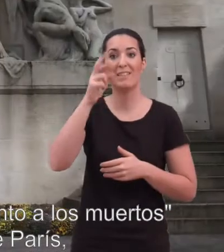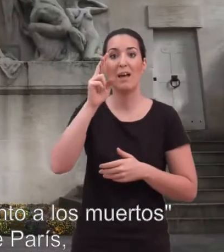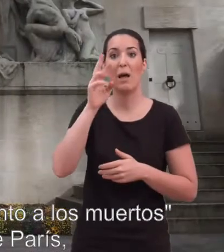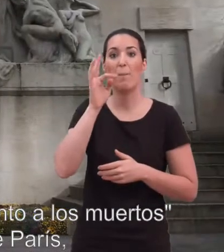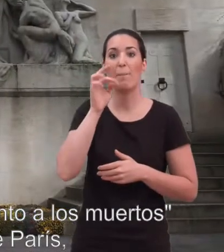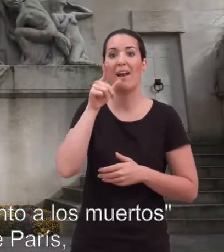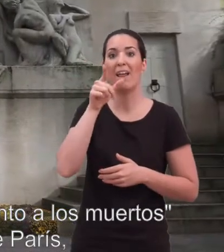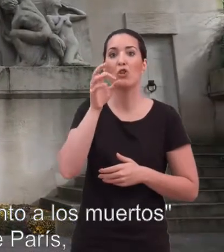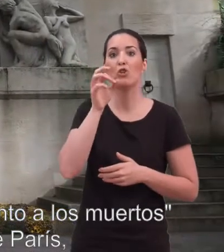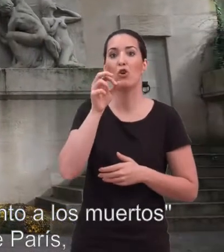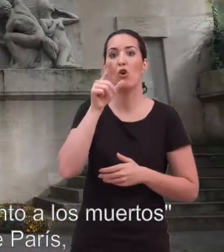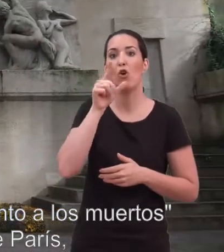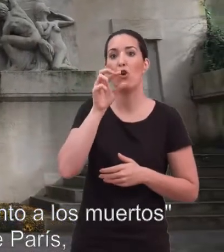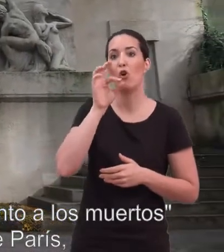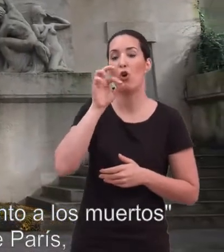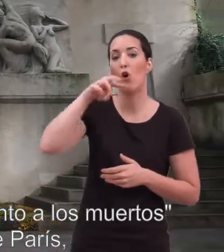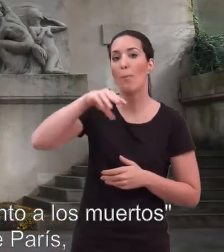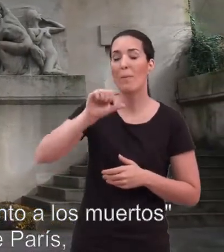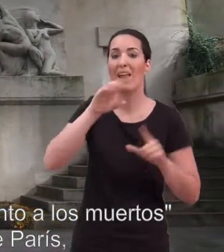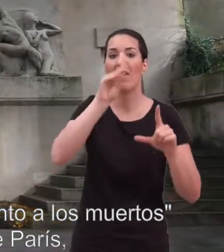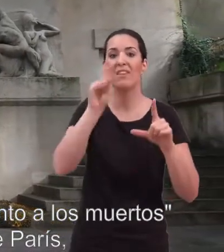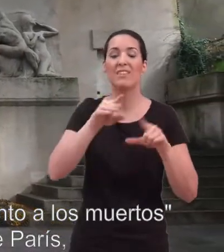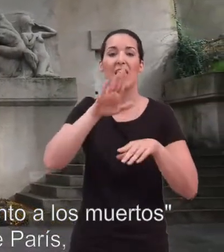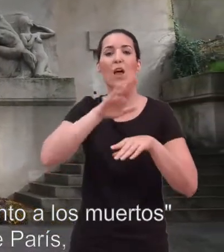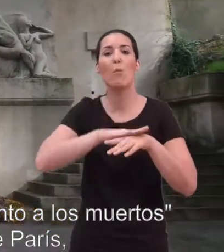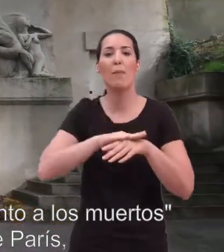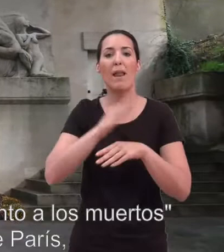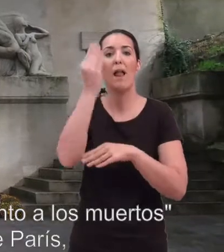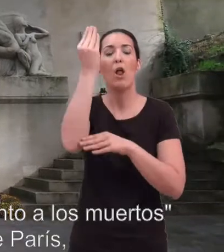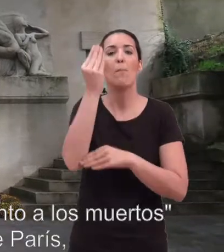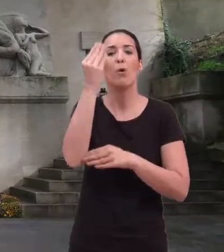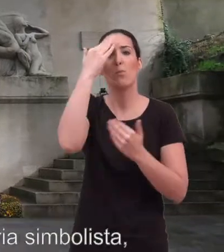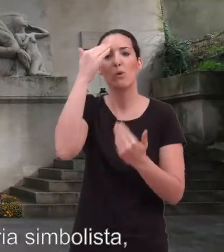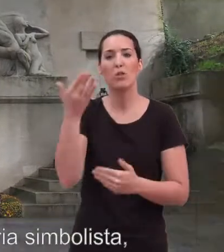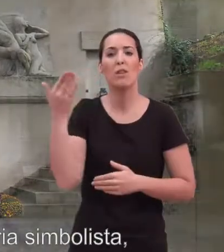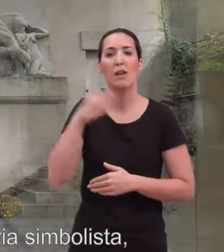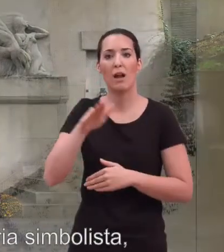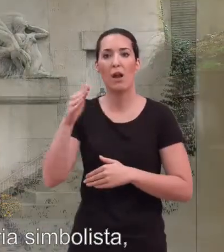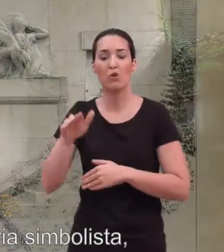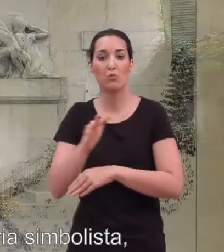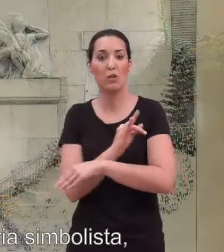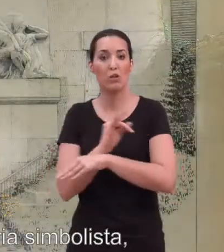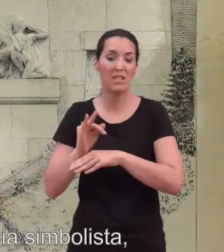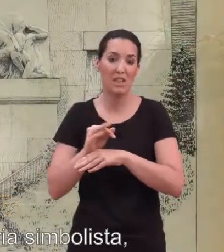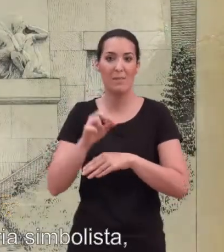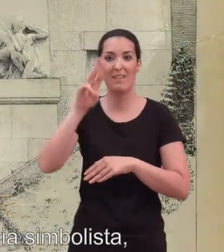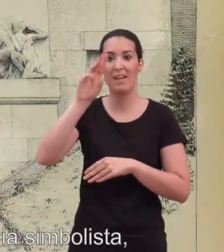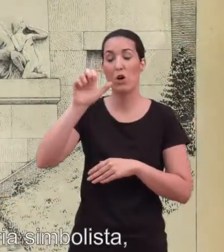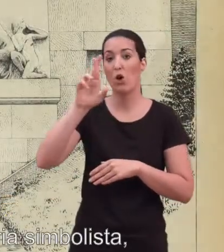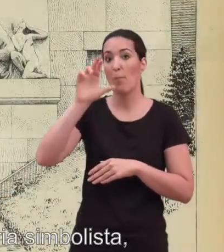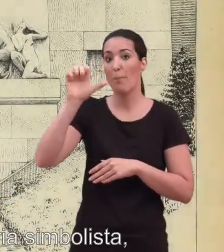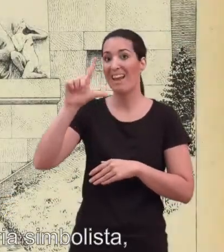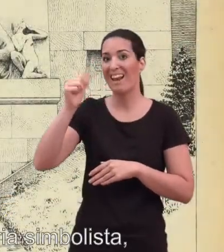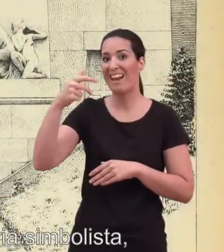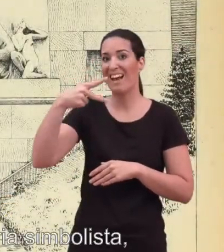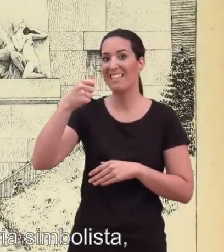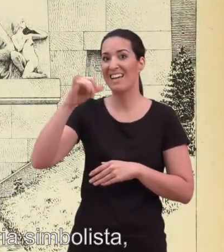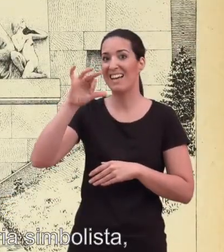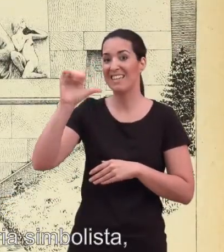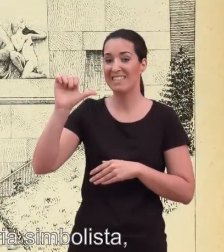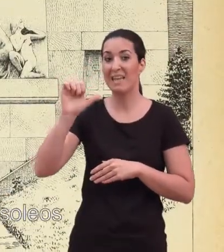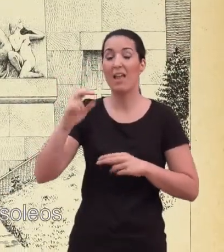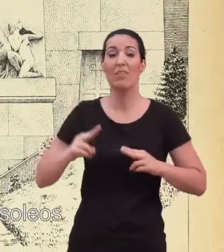los Muertos del cementerio Père Lachaise de París, magnífico ejemplo de escultura funeraria